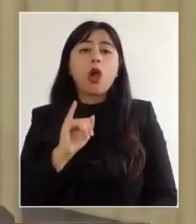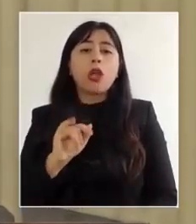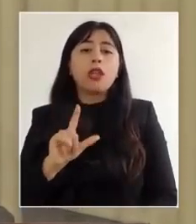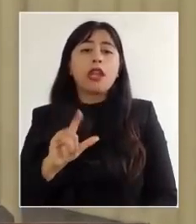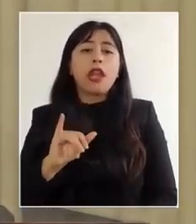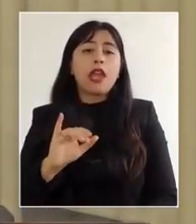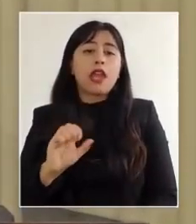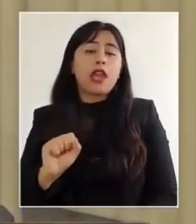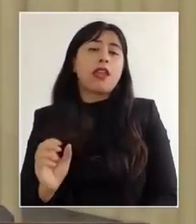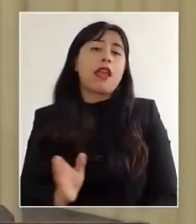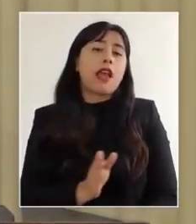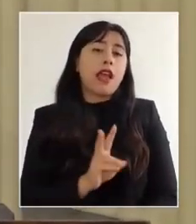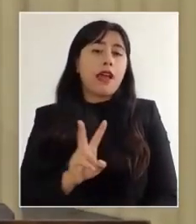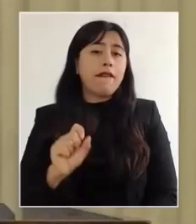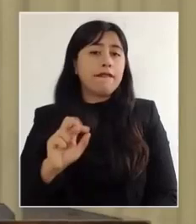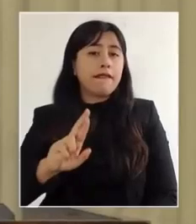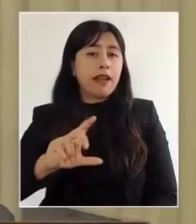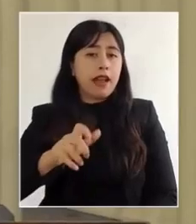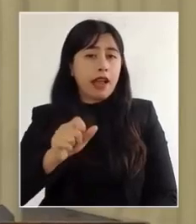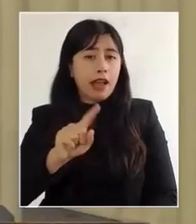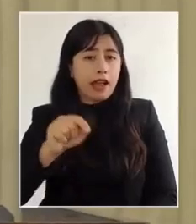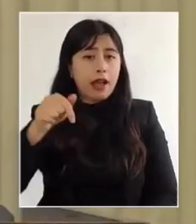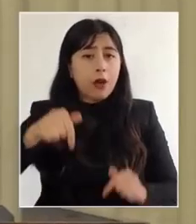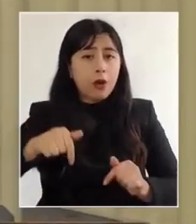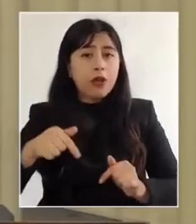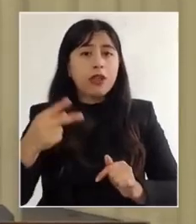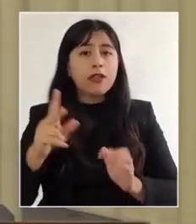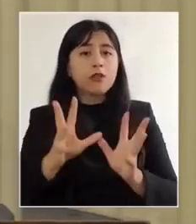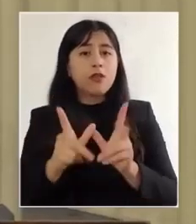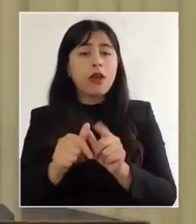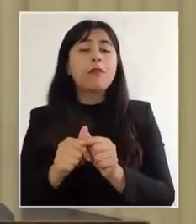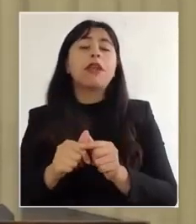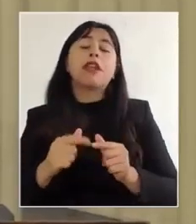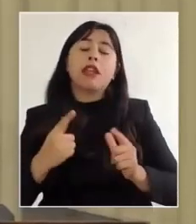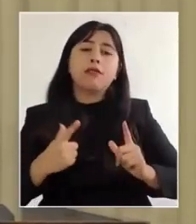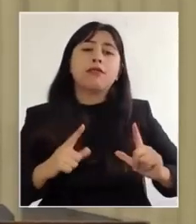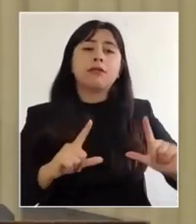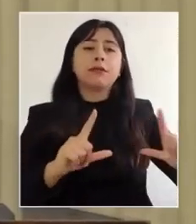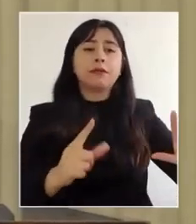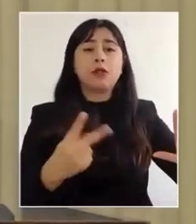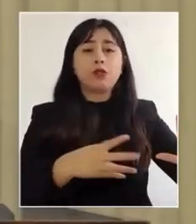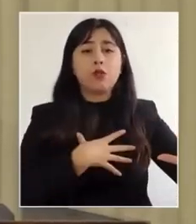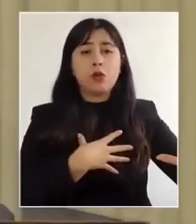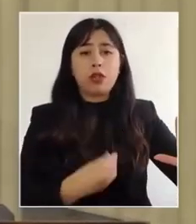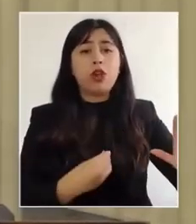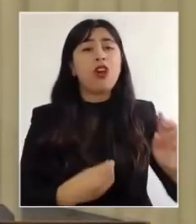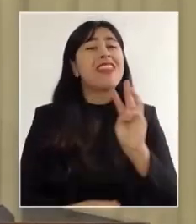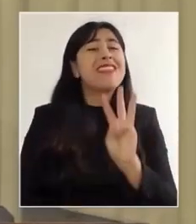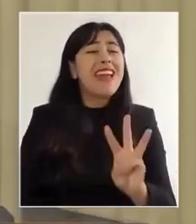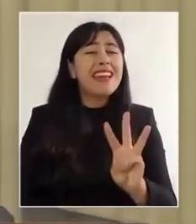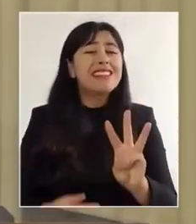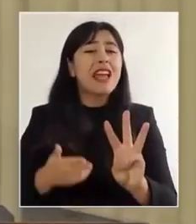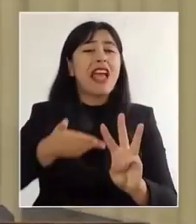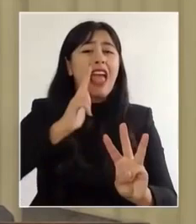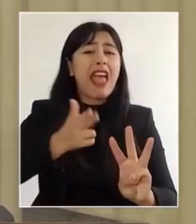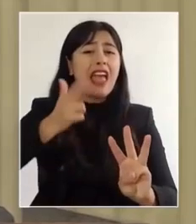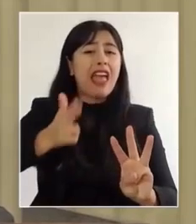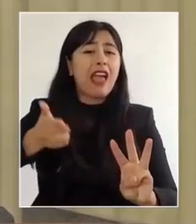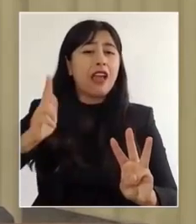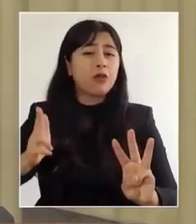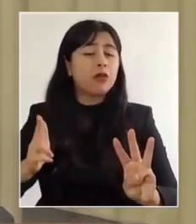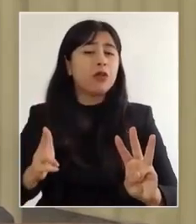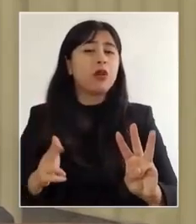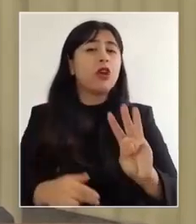la familia recibió el diploma tres hijos ejecutados dos hijos